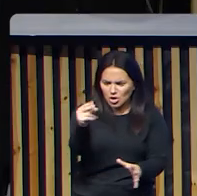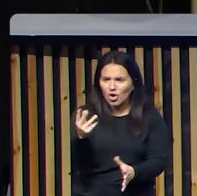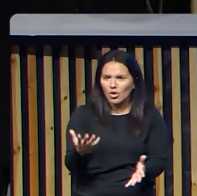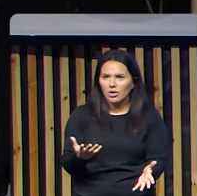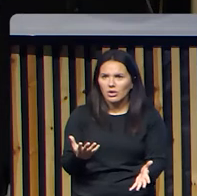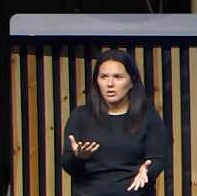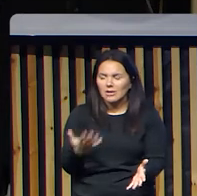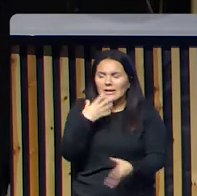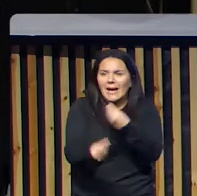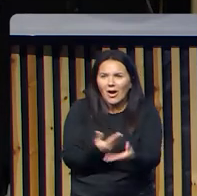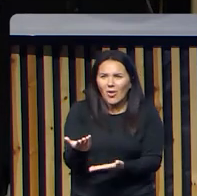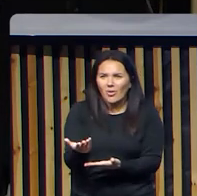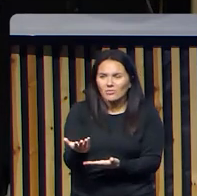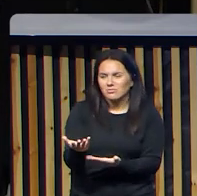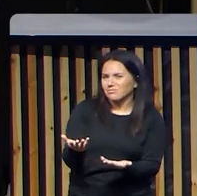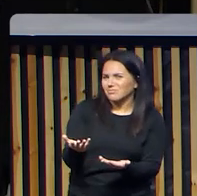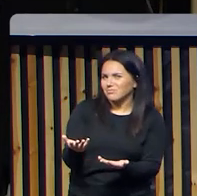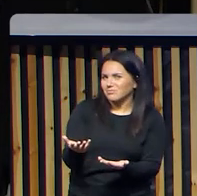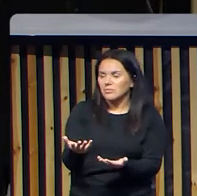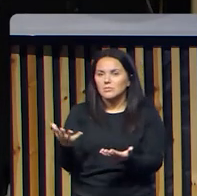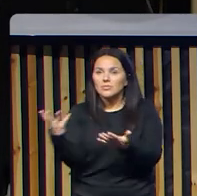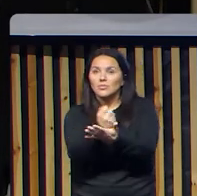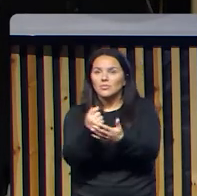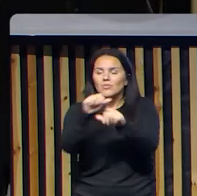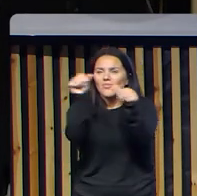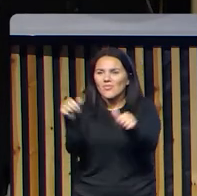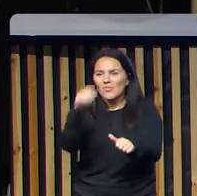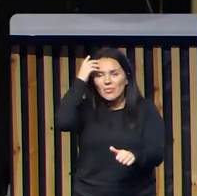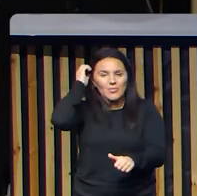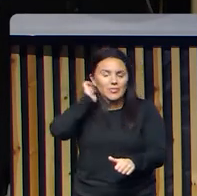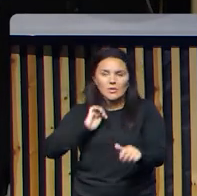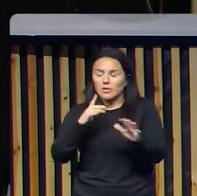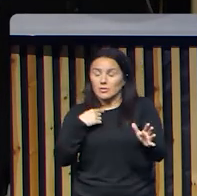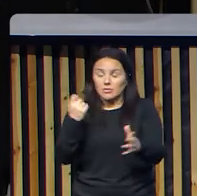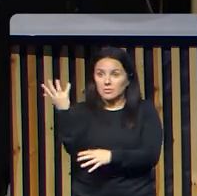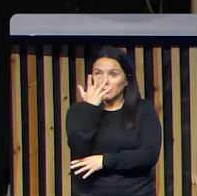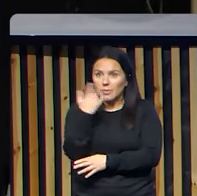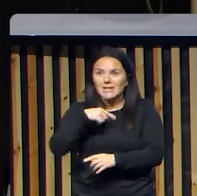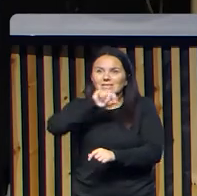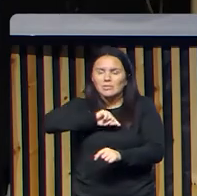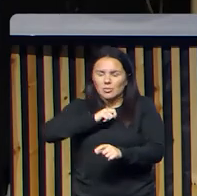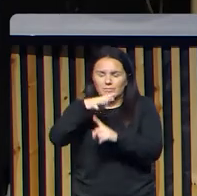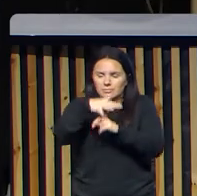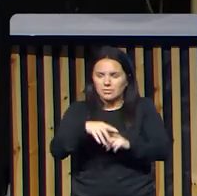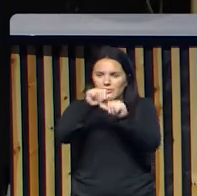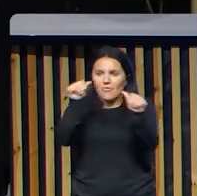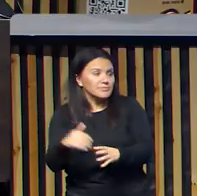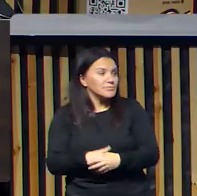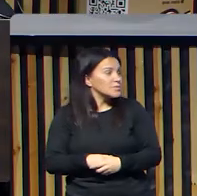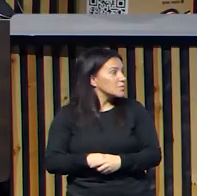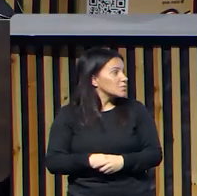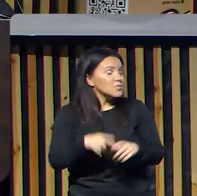Entonces qué hago no O sea todos deberíamos absolutamente vulnerables voy acabando